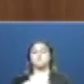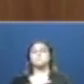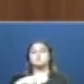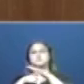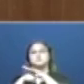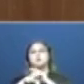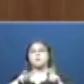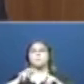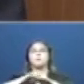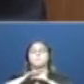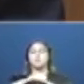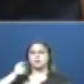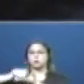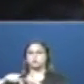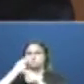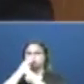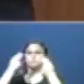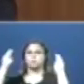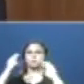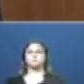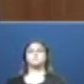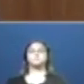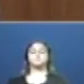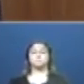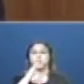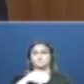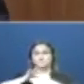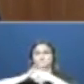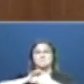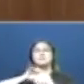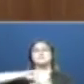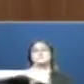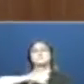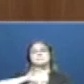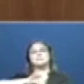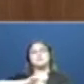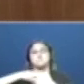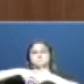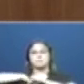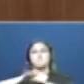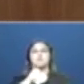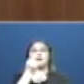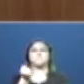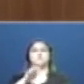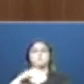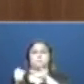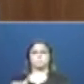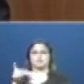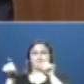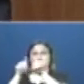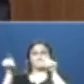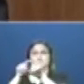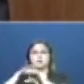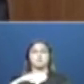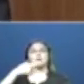pública y por lo que se refiere al sistema integral de apoyo al emprendedor las oficinas del emprendedor puestas en marcha el año pasado